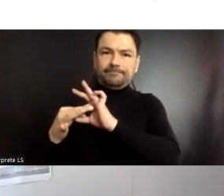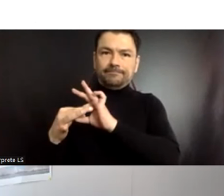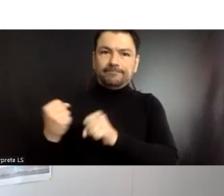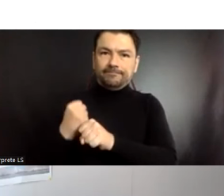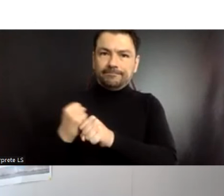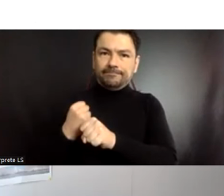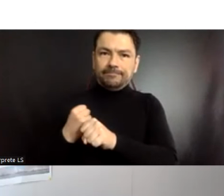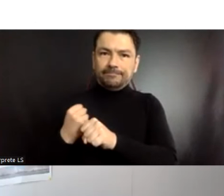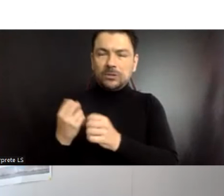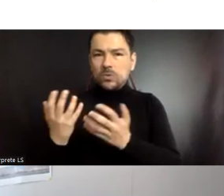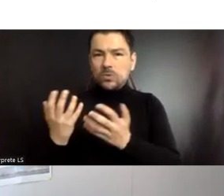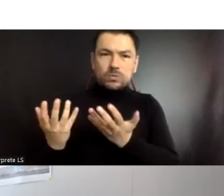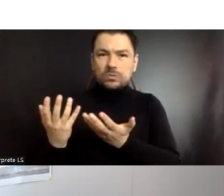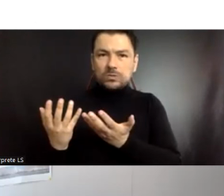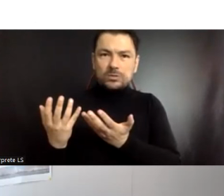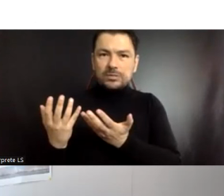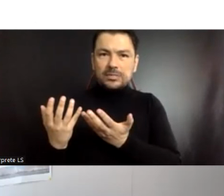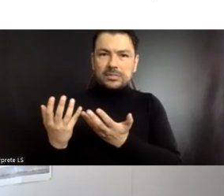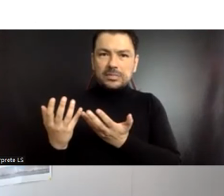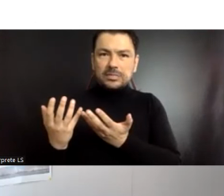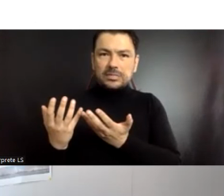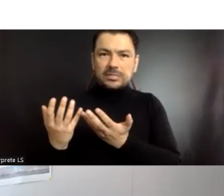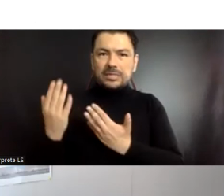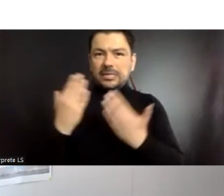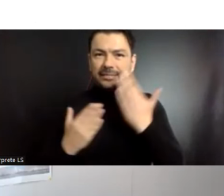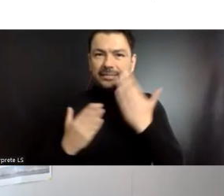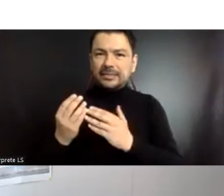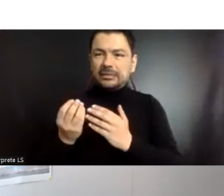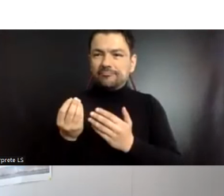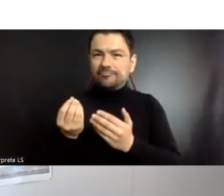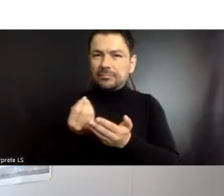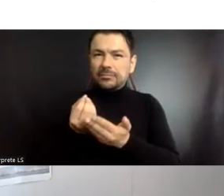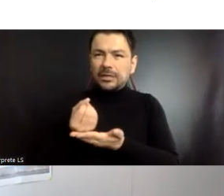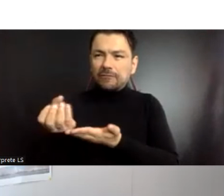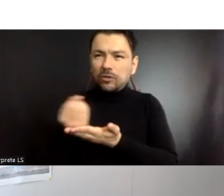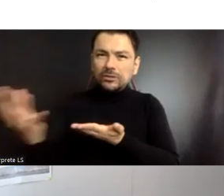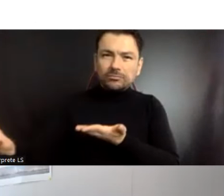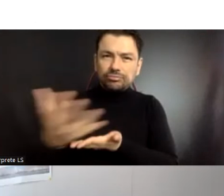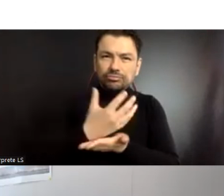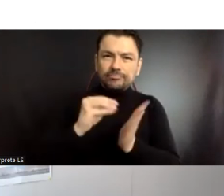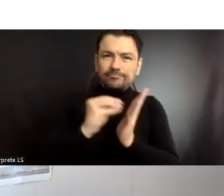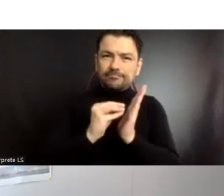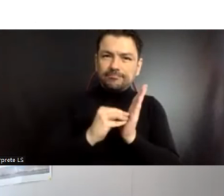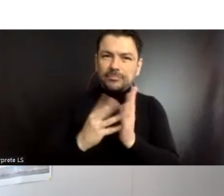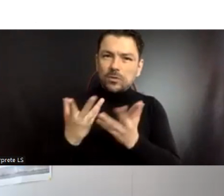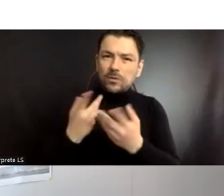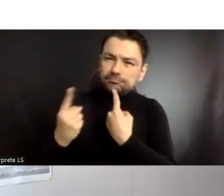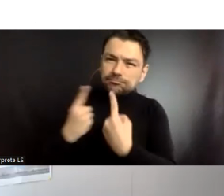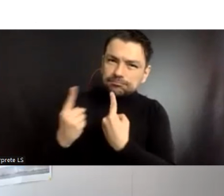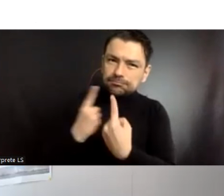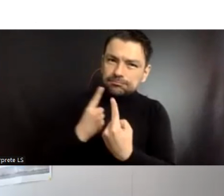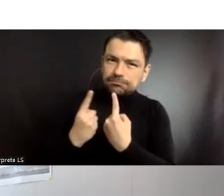reducir análisis innecesarios de datos, pero también valernos de una evidencia que